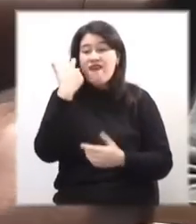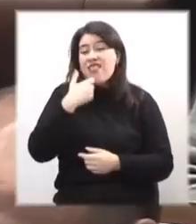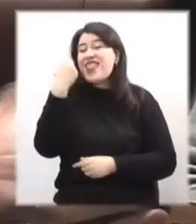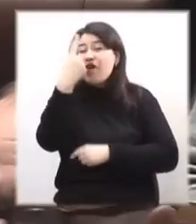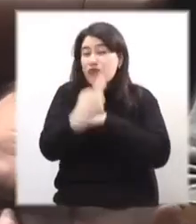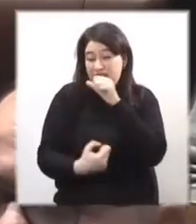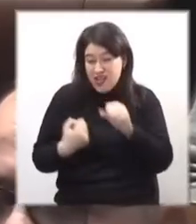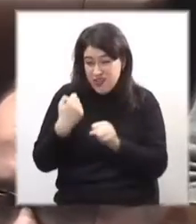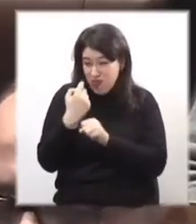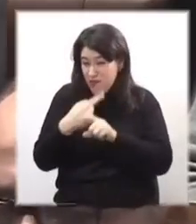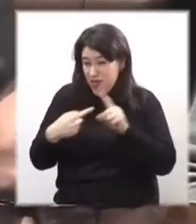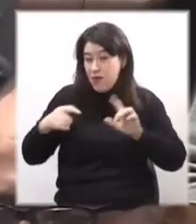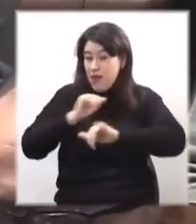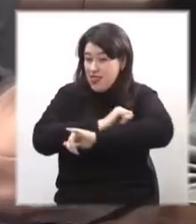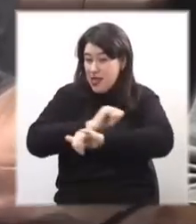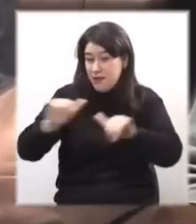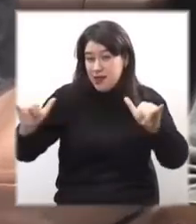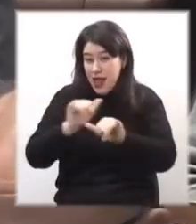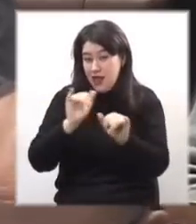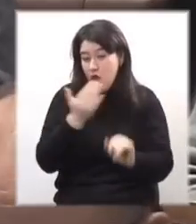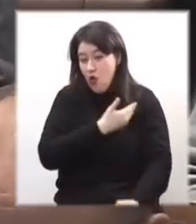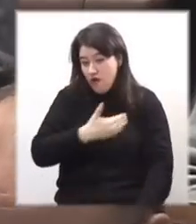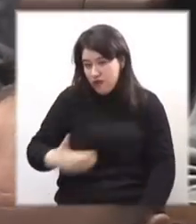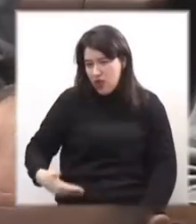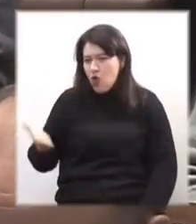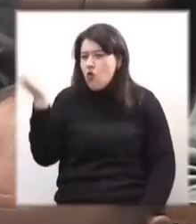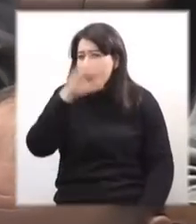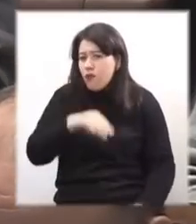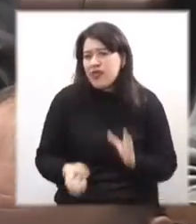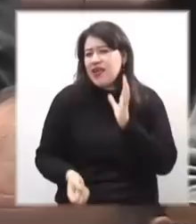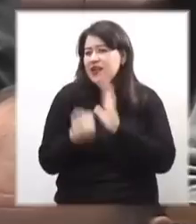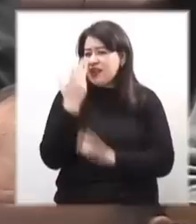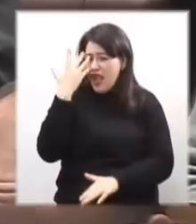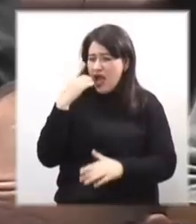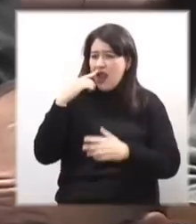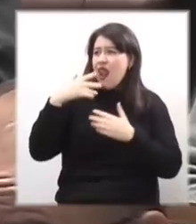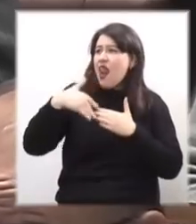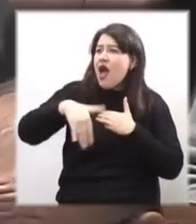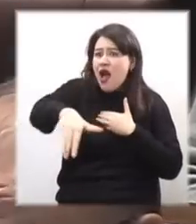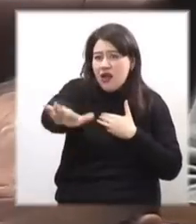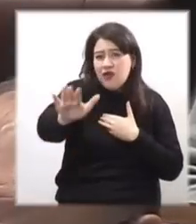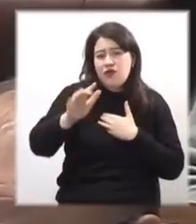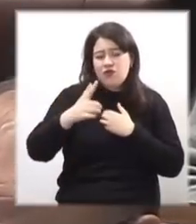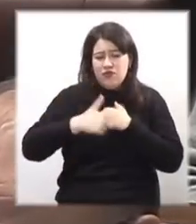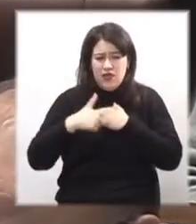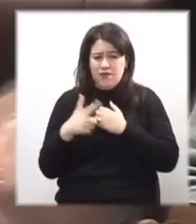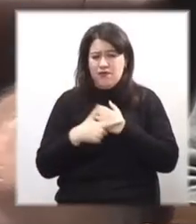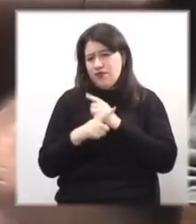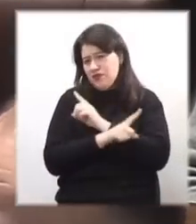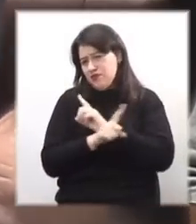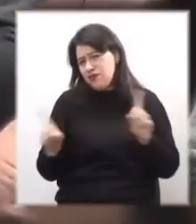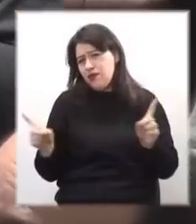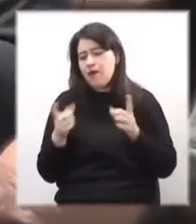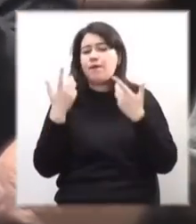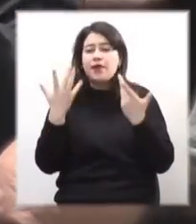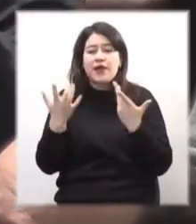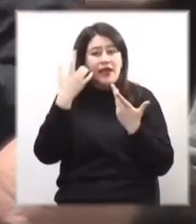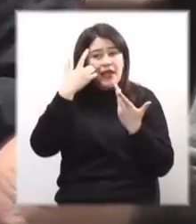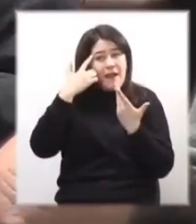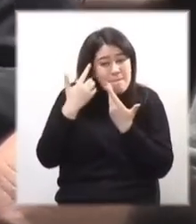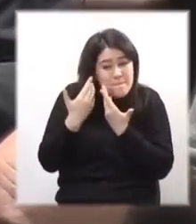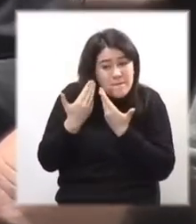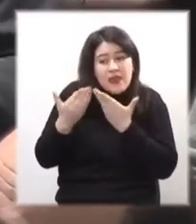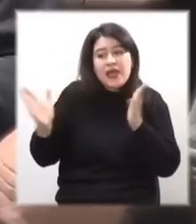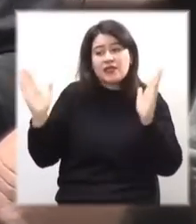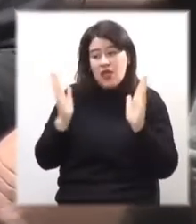año y medio para terminar el periodo de gobierno, no se puede hacer ninguna política de largo plazo. Porque en definitiva esto debió haber sido iniciado